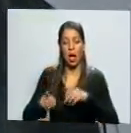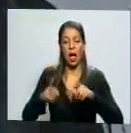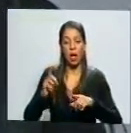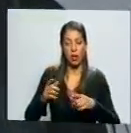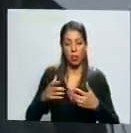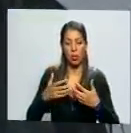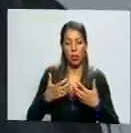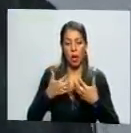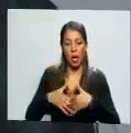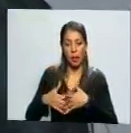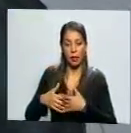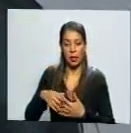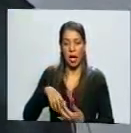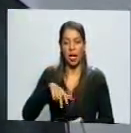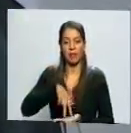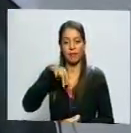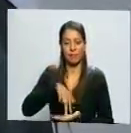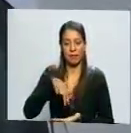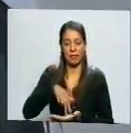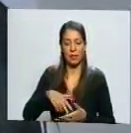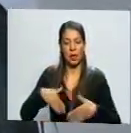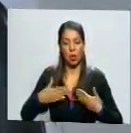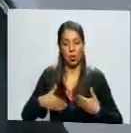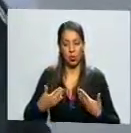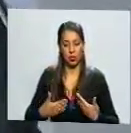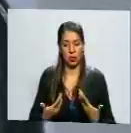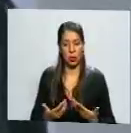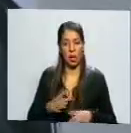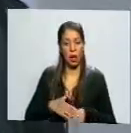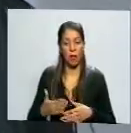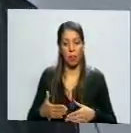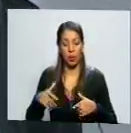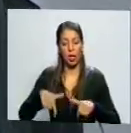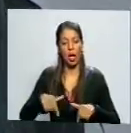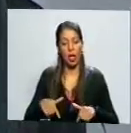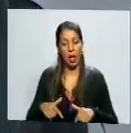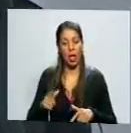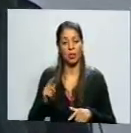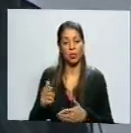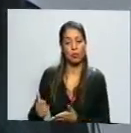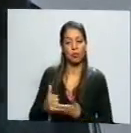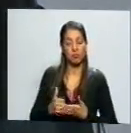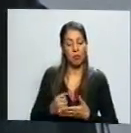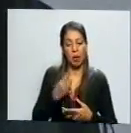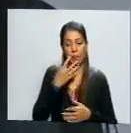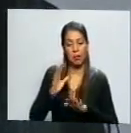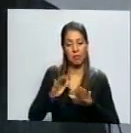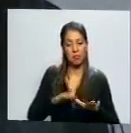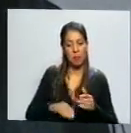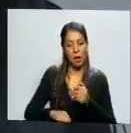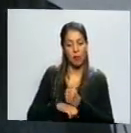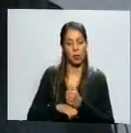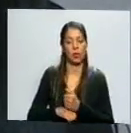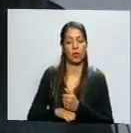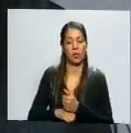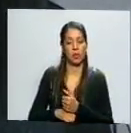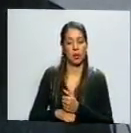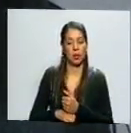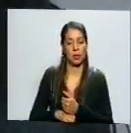seguramente saltando en una pata, de nuevo hablando en lo coloquial, porque a eso le favorece. Porque sin duda hay